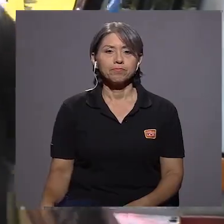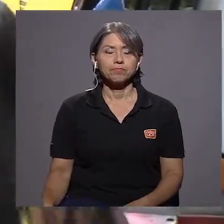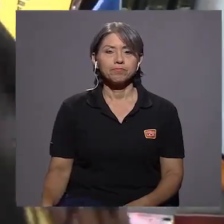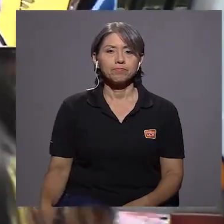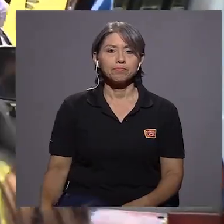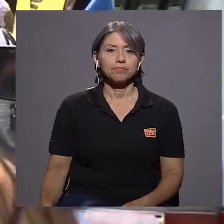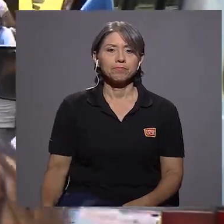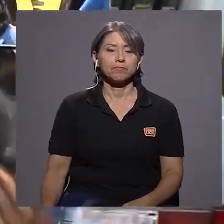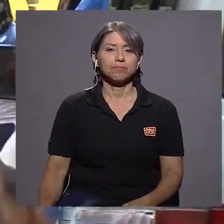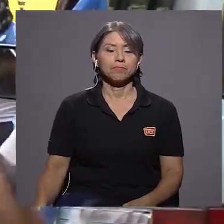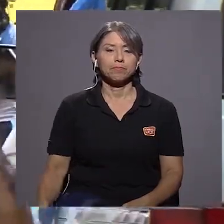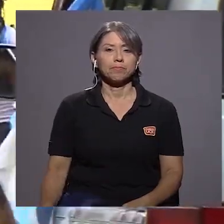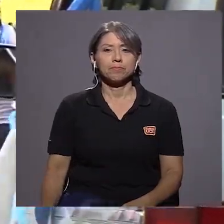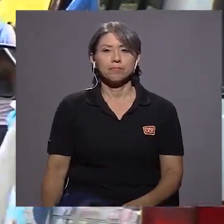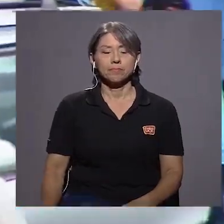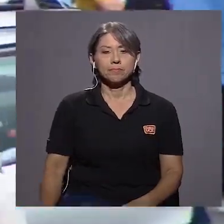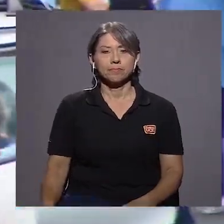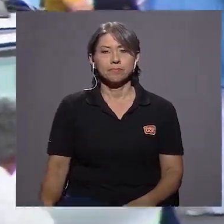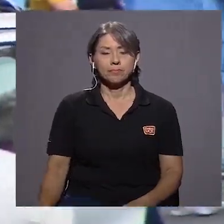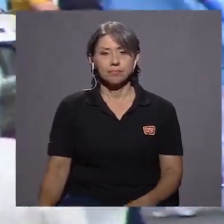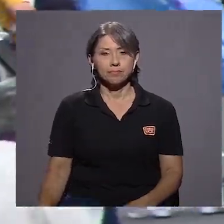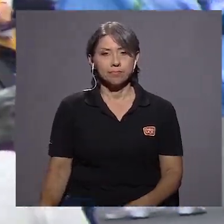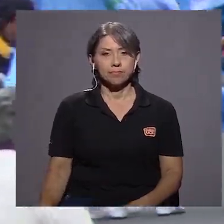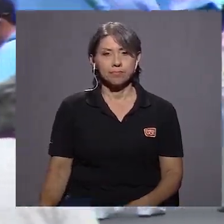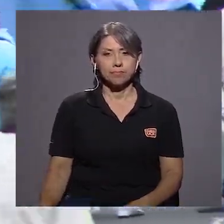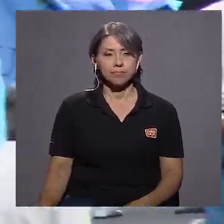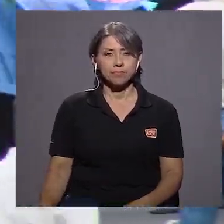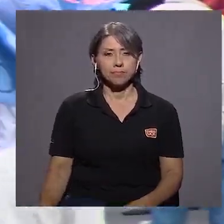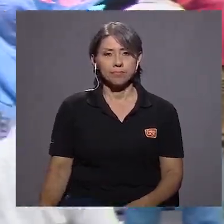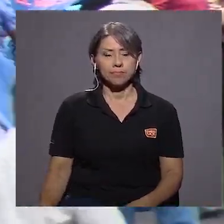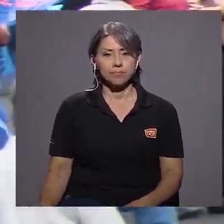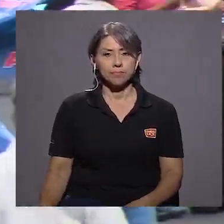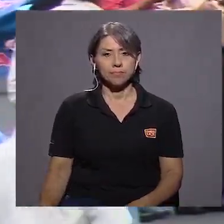Un parchecito verdadero problema fiscal que atraviesa el país.